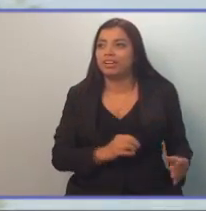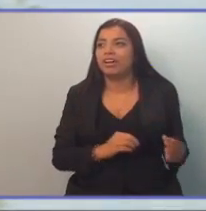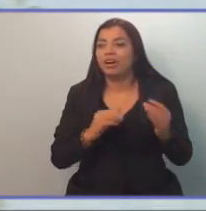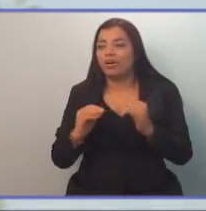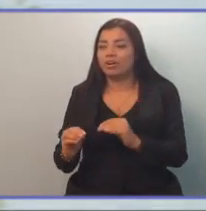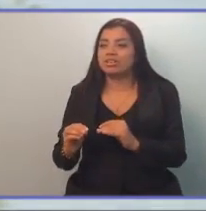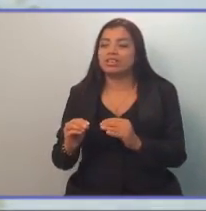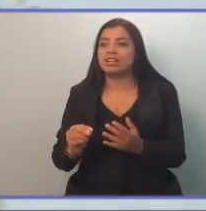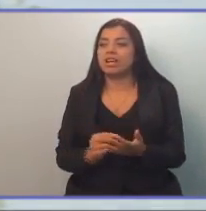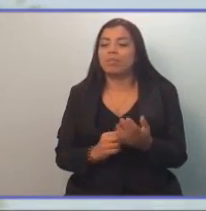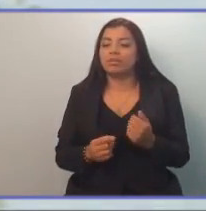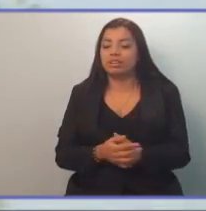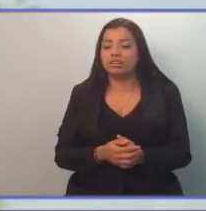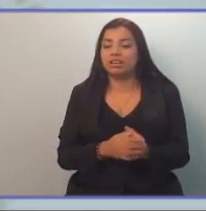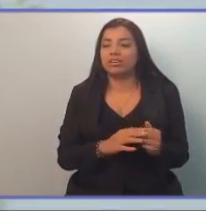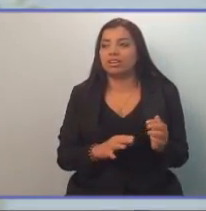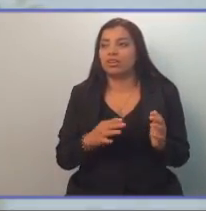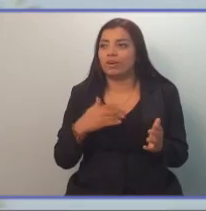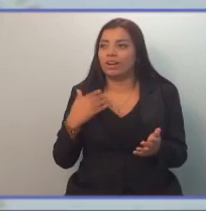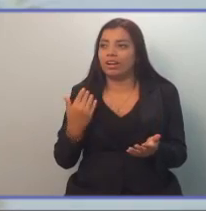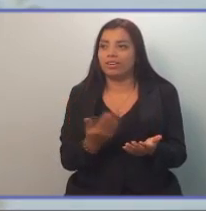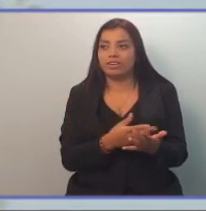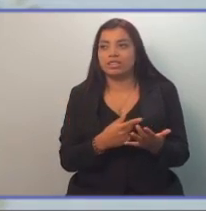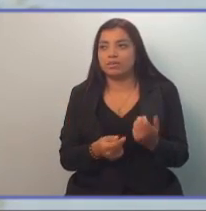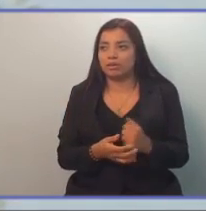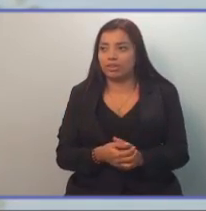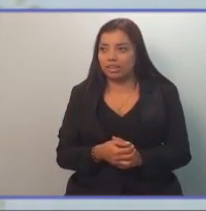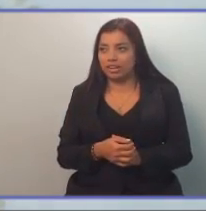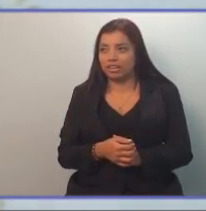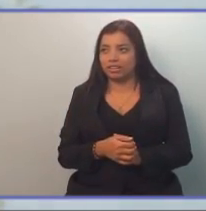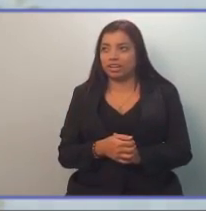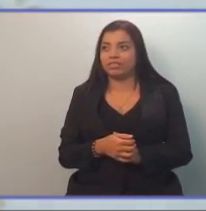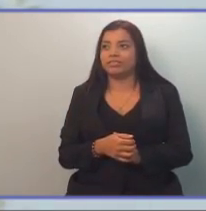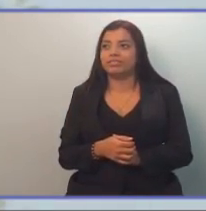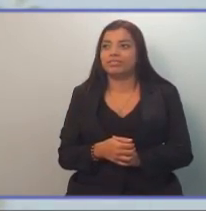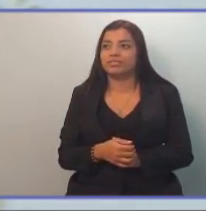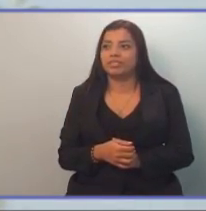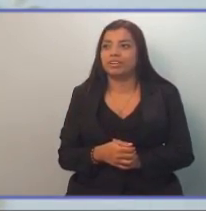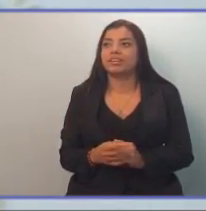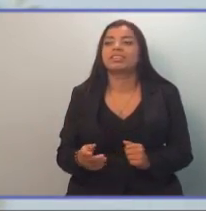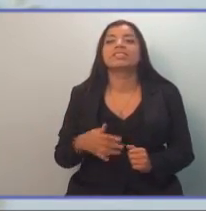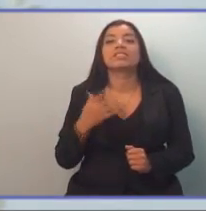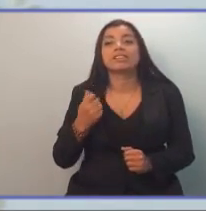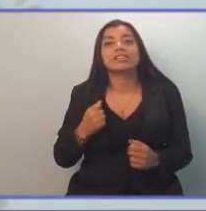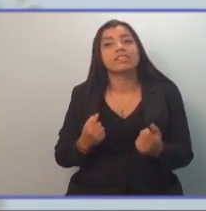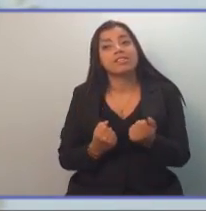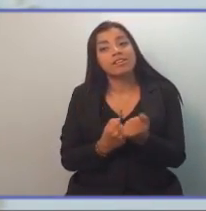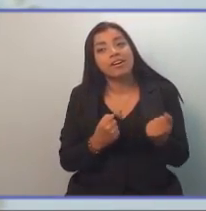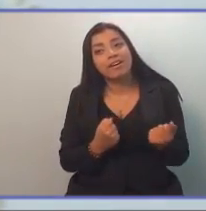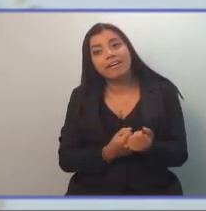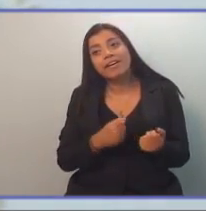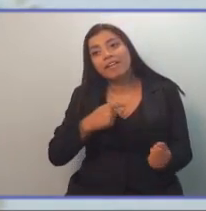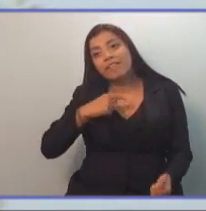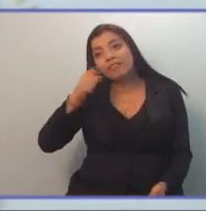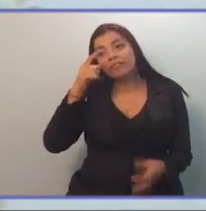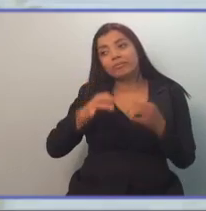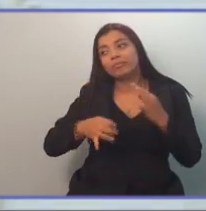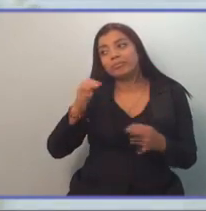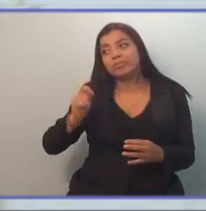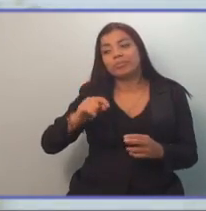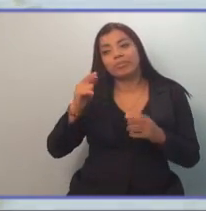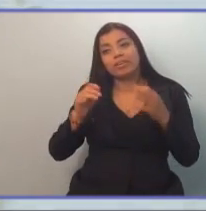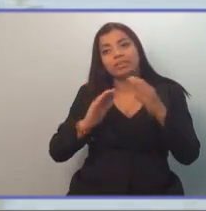fueron 5 en San Salvador, 3 en Santa Ana y 3 en San Miguel. Se apoyó también la labor de los juzgados de los civiles